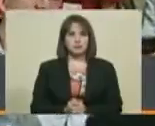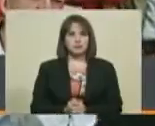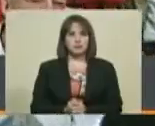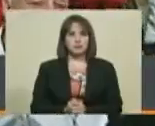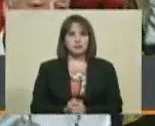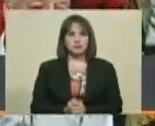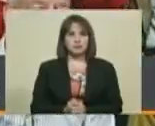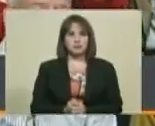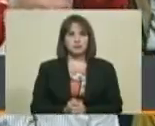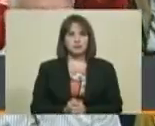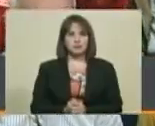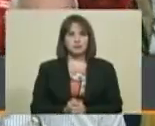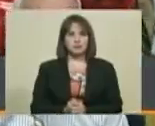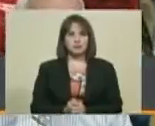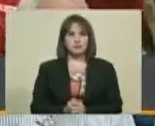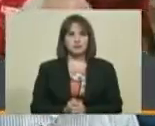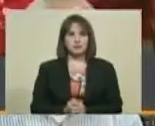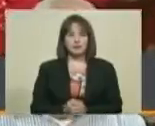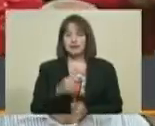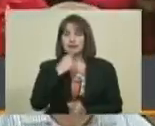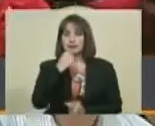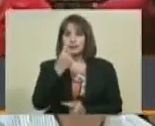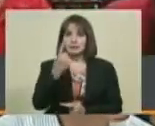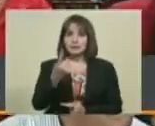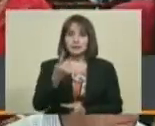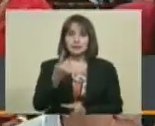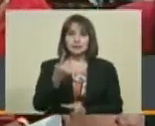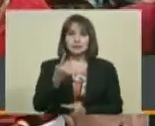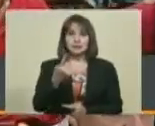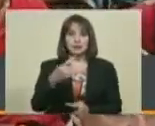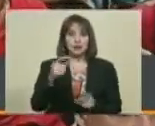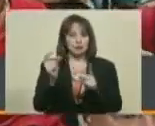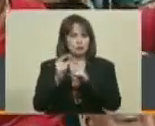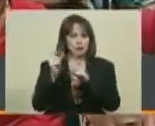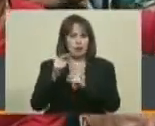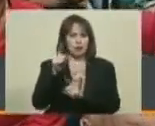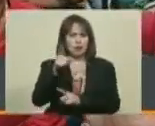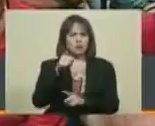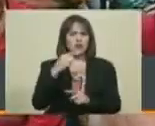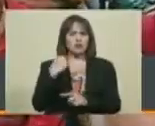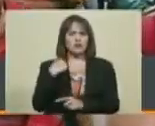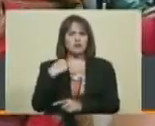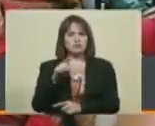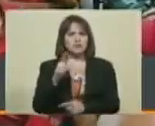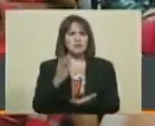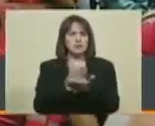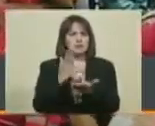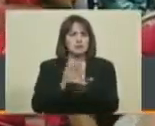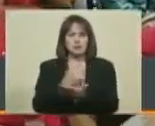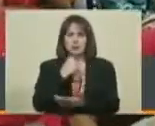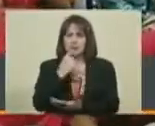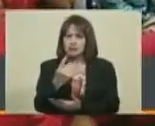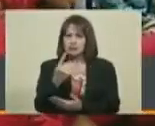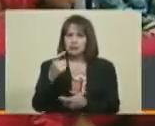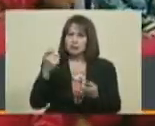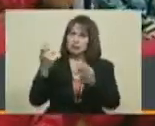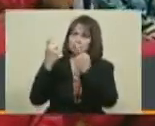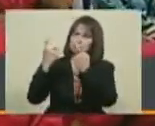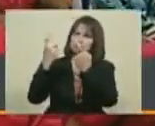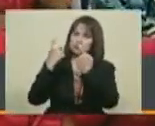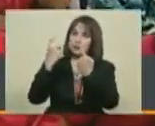le puedo decir que sus palabras, esas las que usted siempre nos ha orientado, si